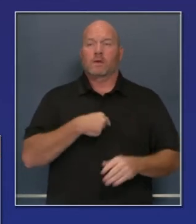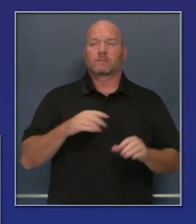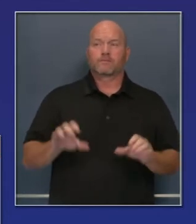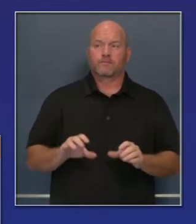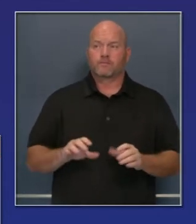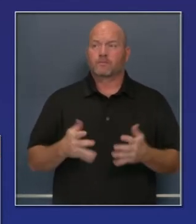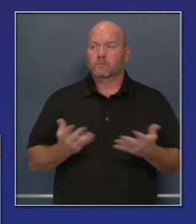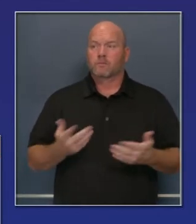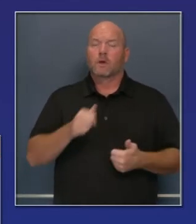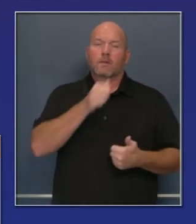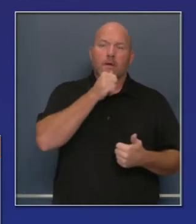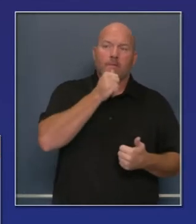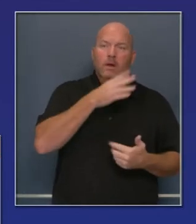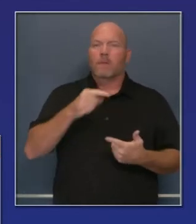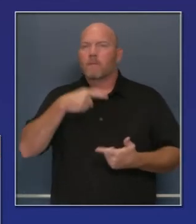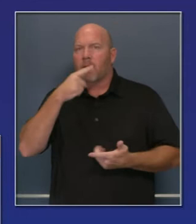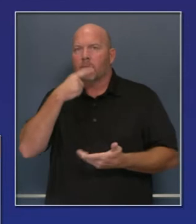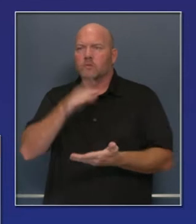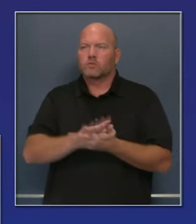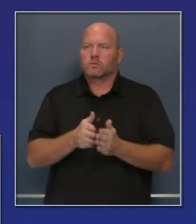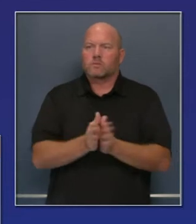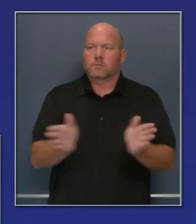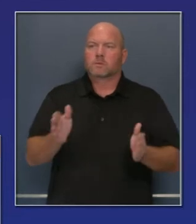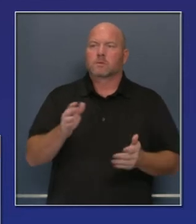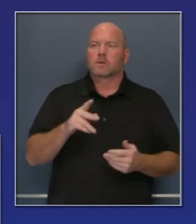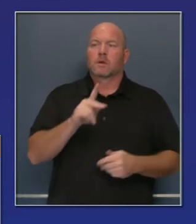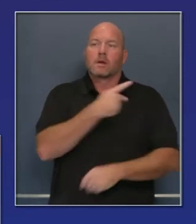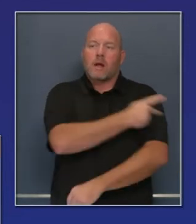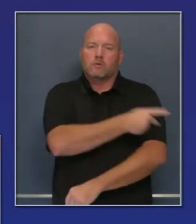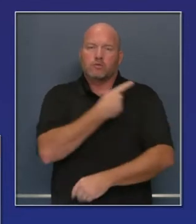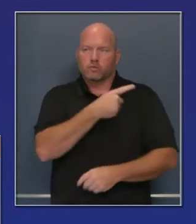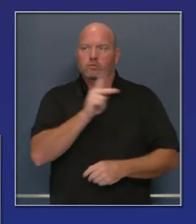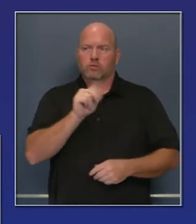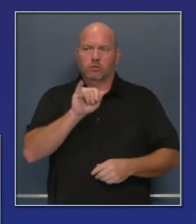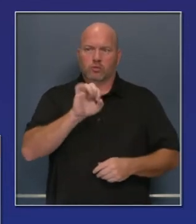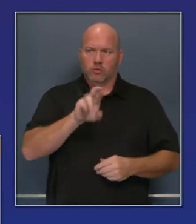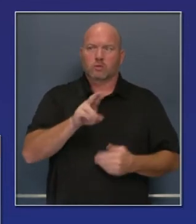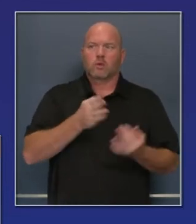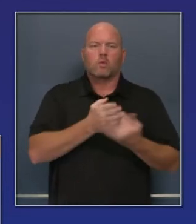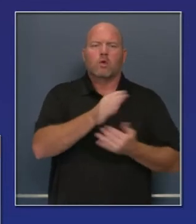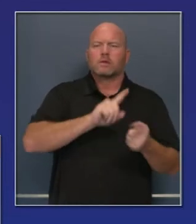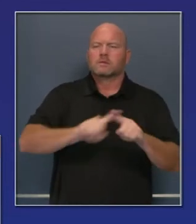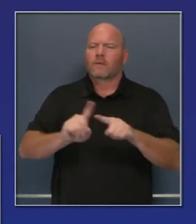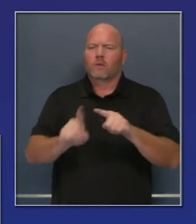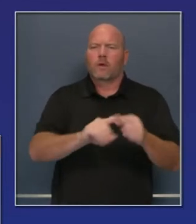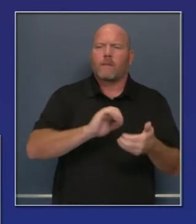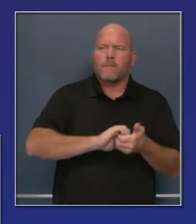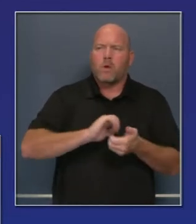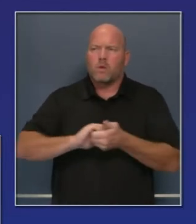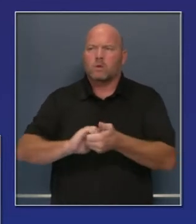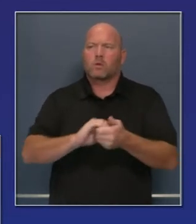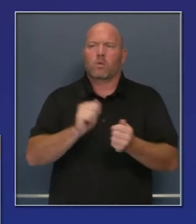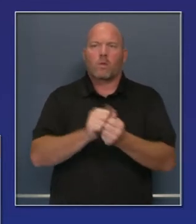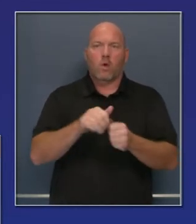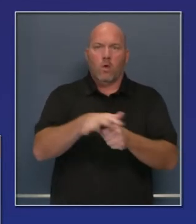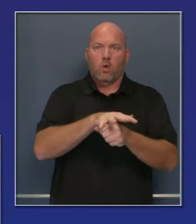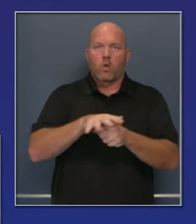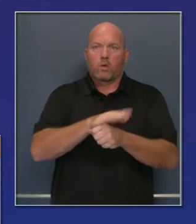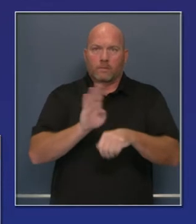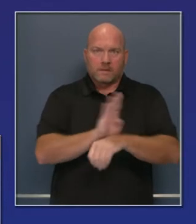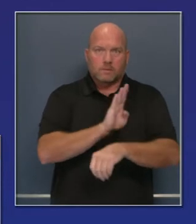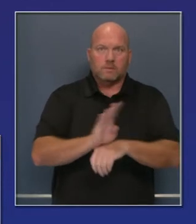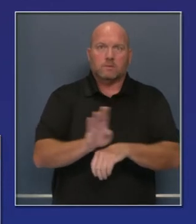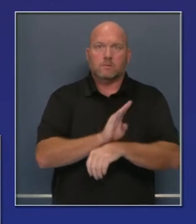si iniciamos una sociedad privada con Kaiser, otros socios filantrópicos también, para trabajar con entidades locales para